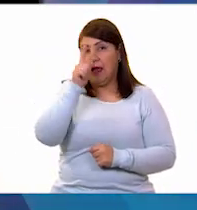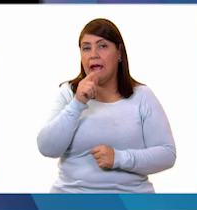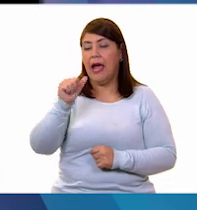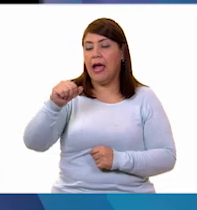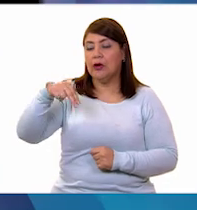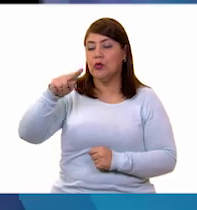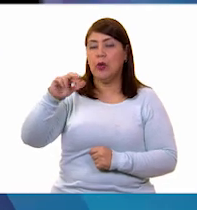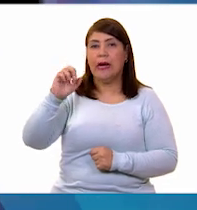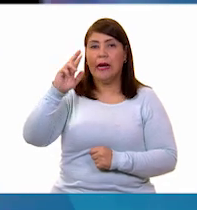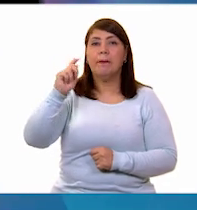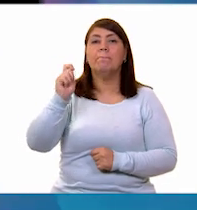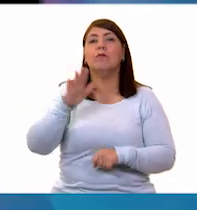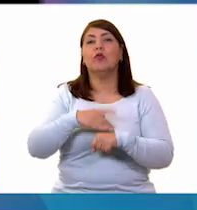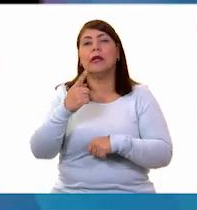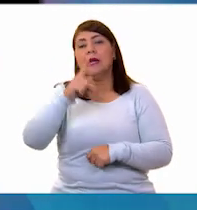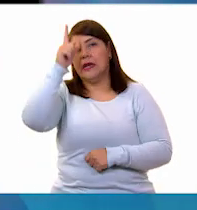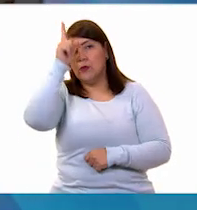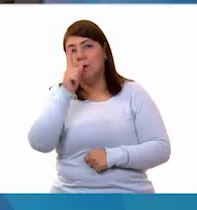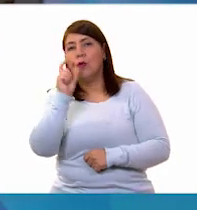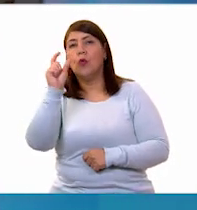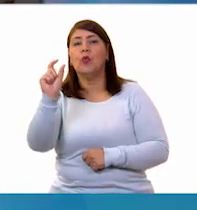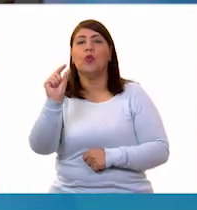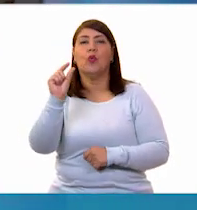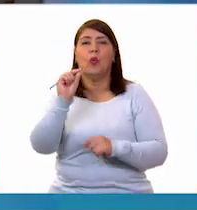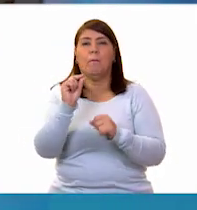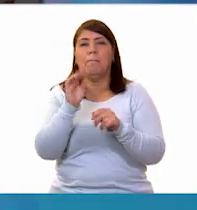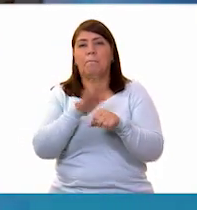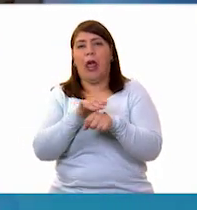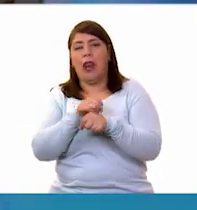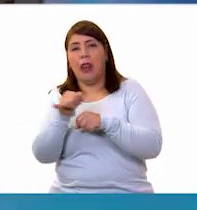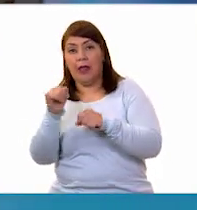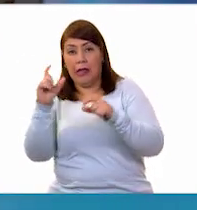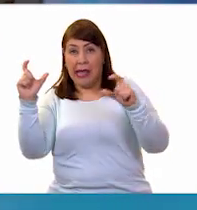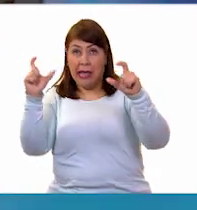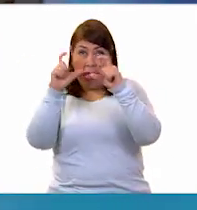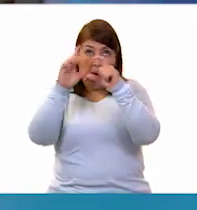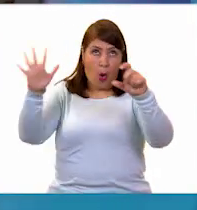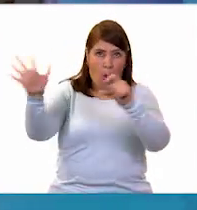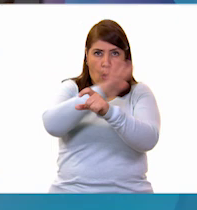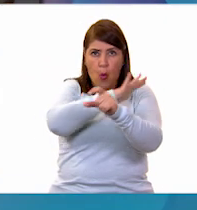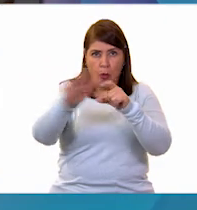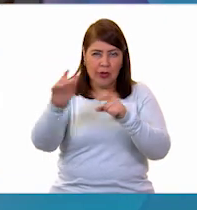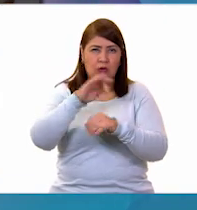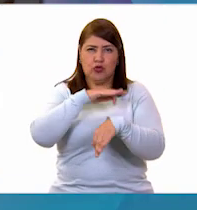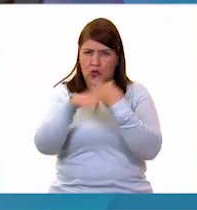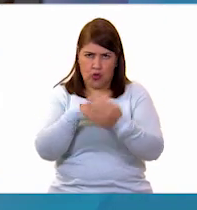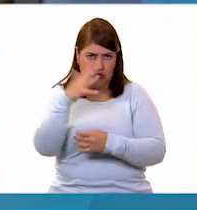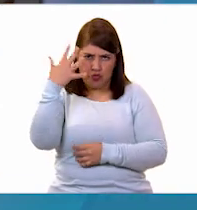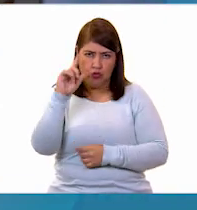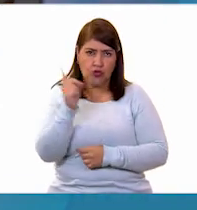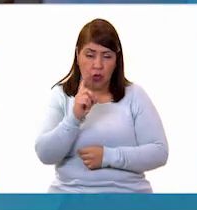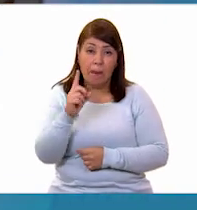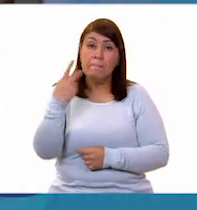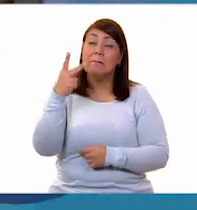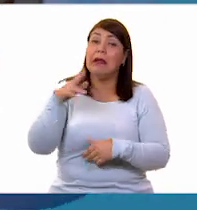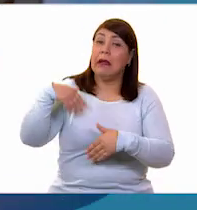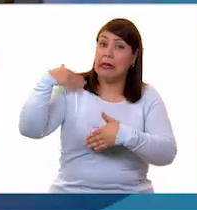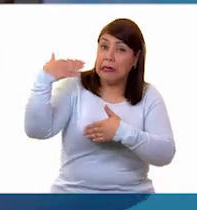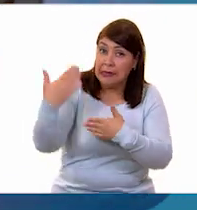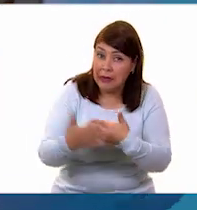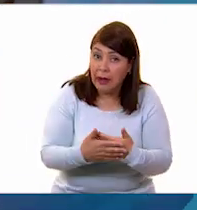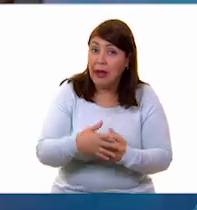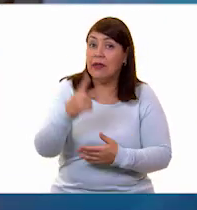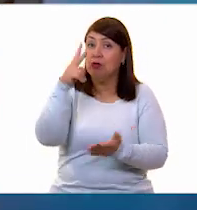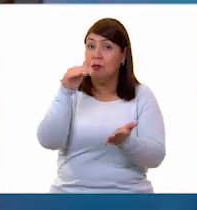poquito más lejos y no va a cubrir totalmente al Sol. Pero en el